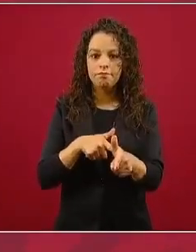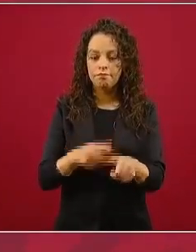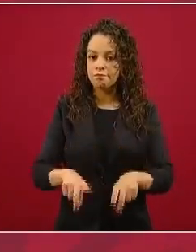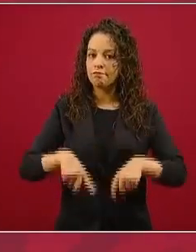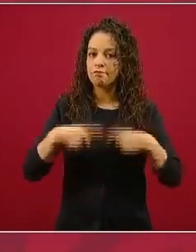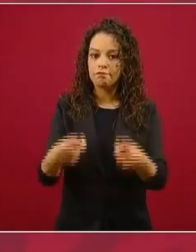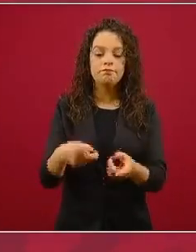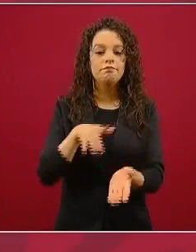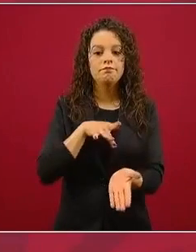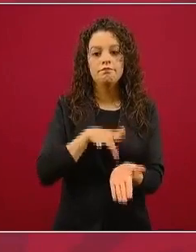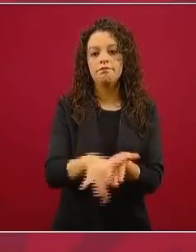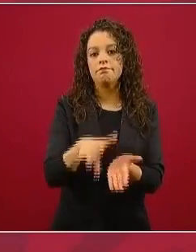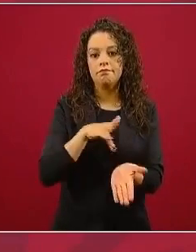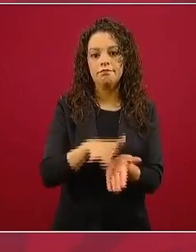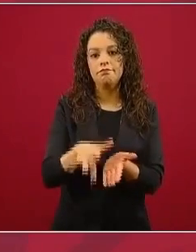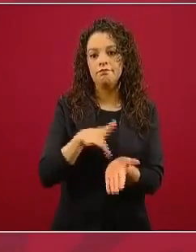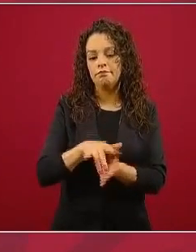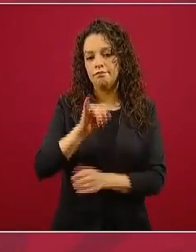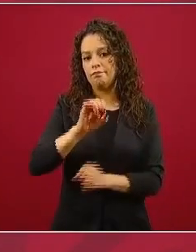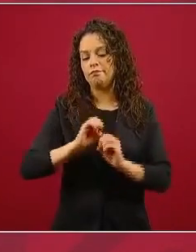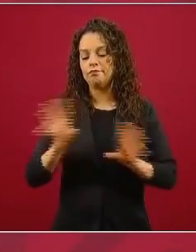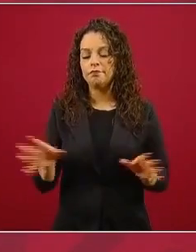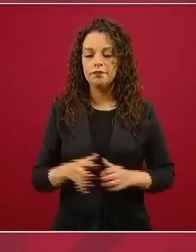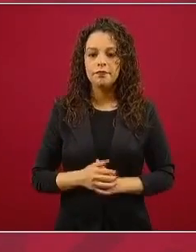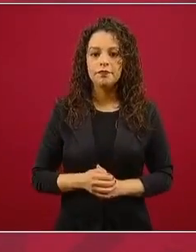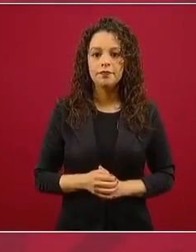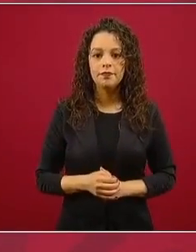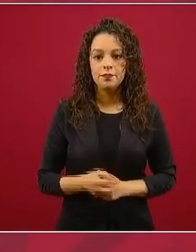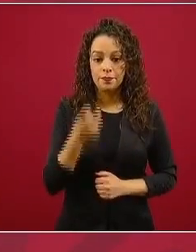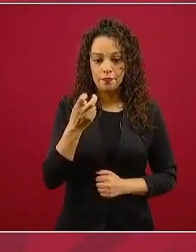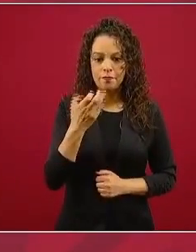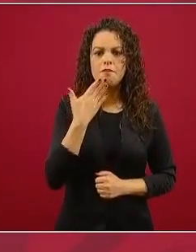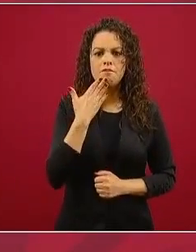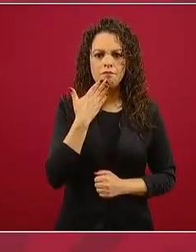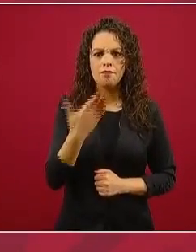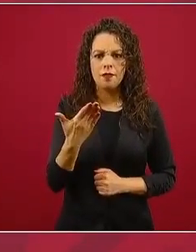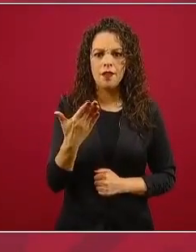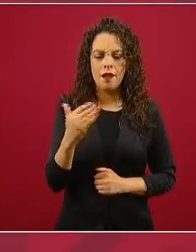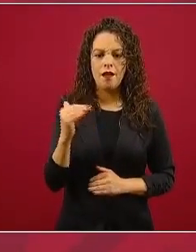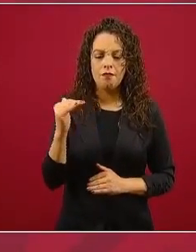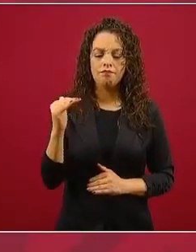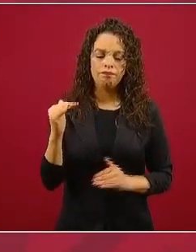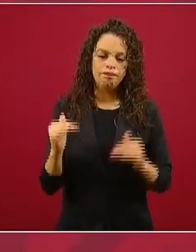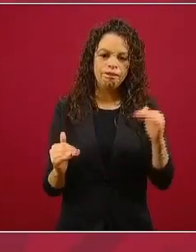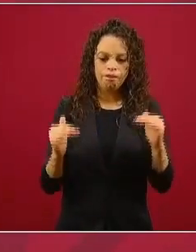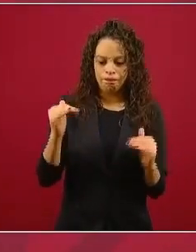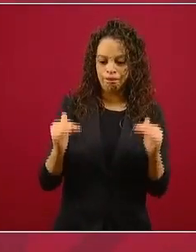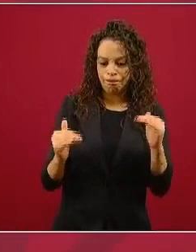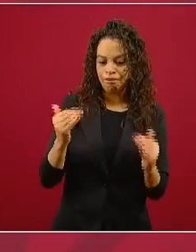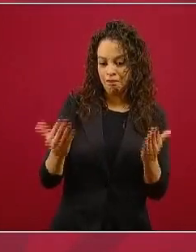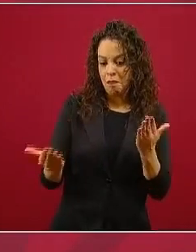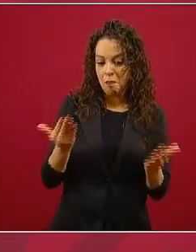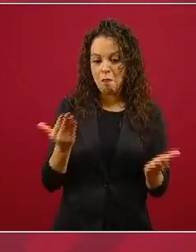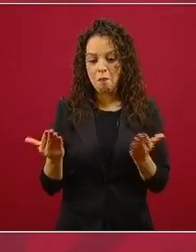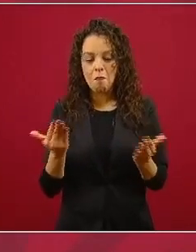apoyando. Entonces, es bueno el balance, pero me gustaría que